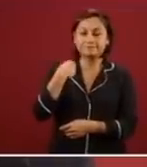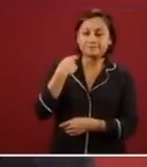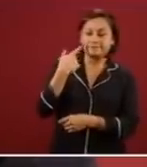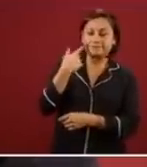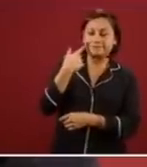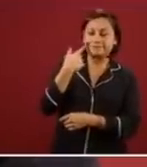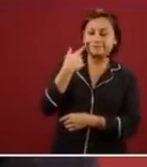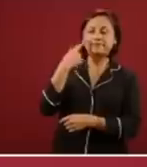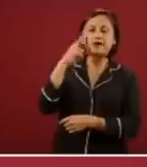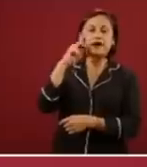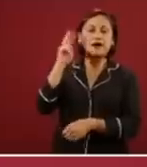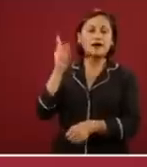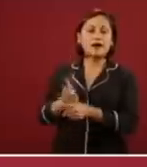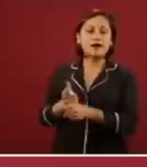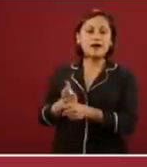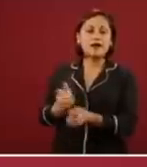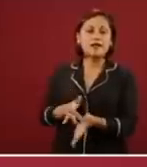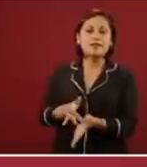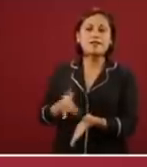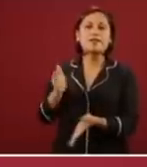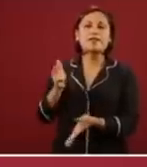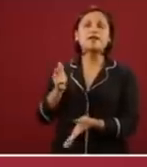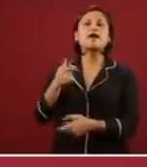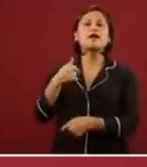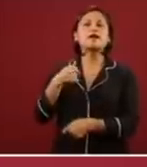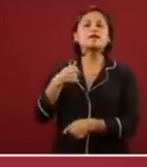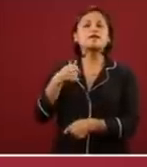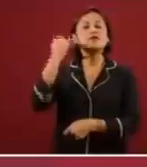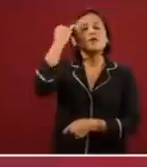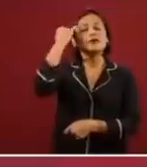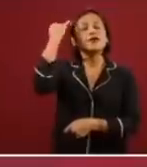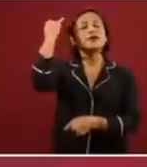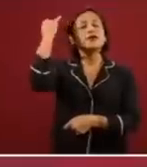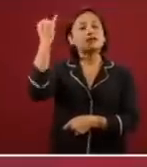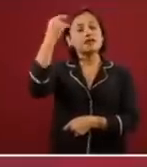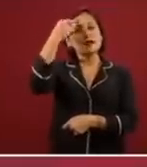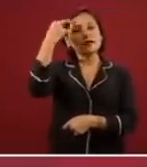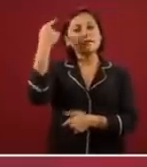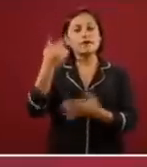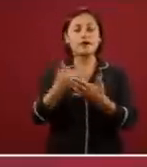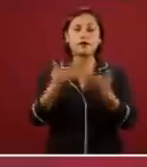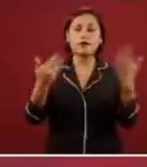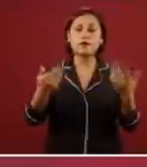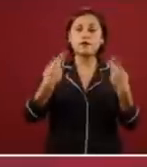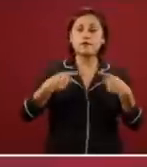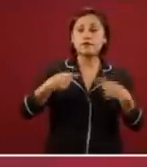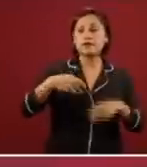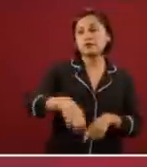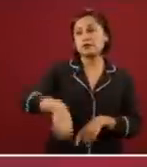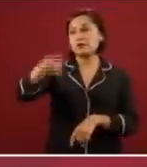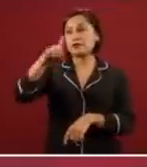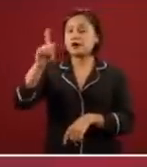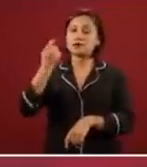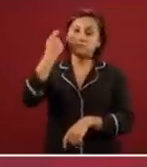para la pensión de los adultos mayores, de una experiencia familiar. Porque cuando le llegaba su pensión se ponía